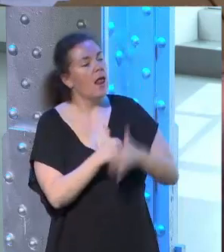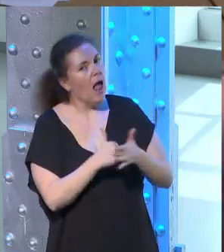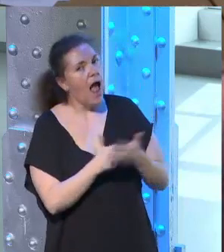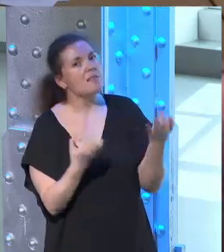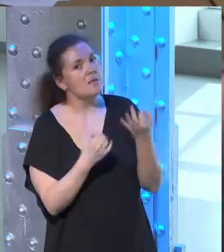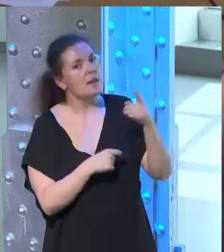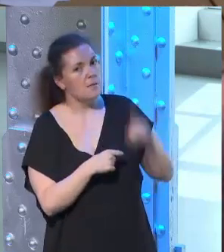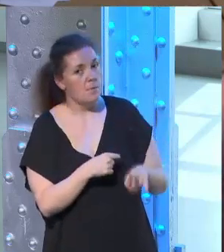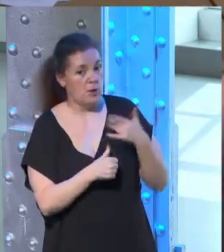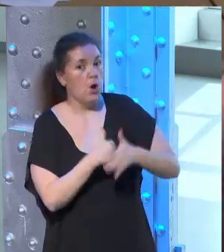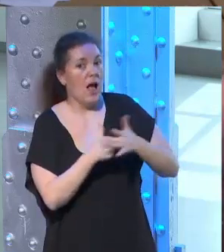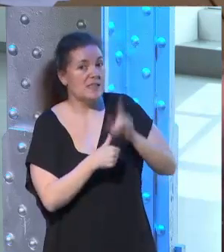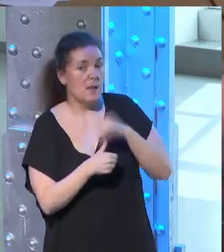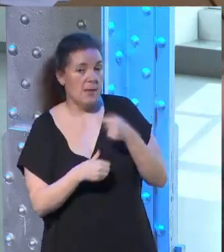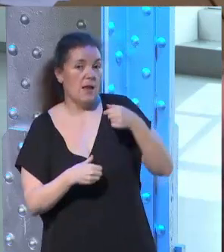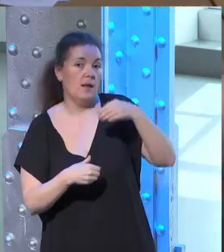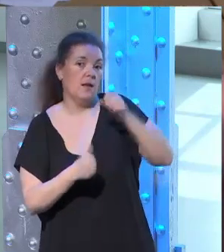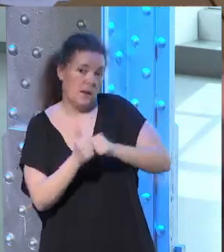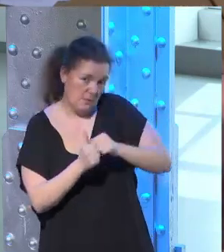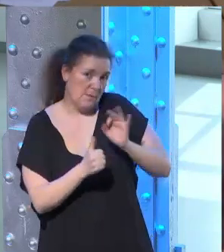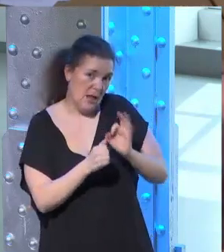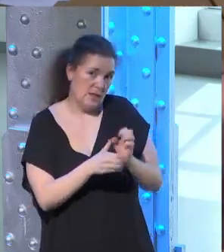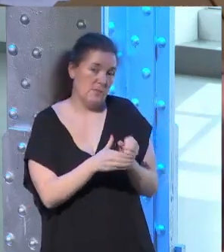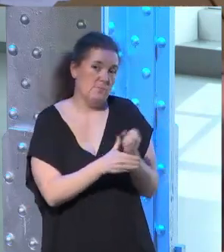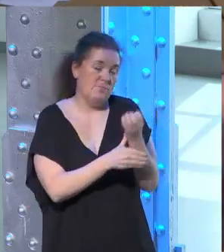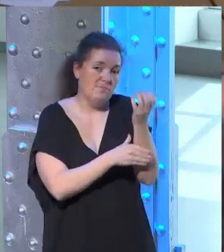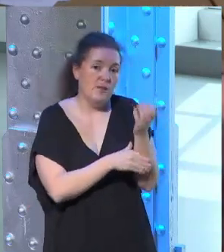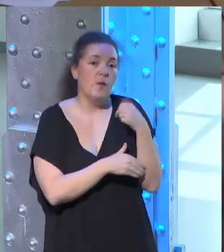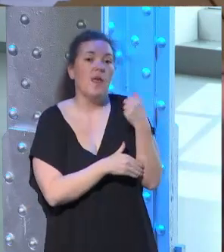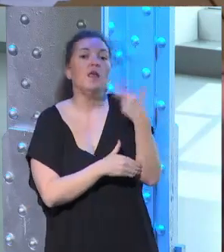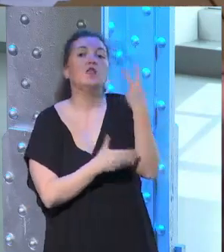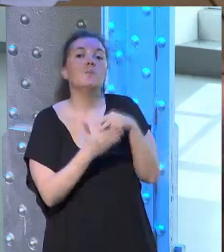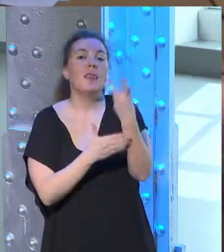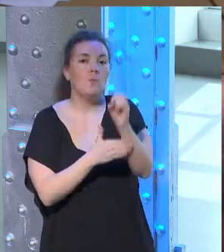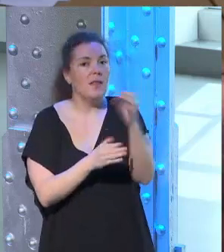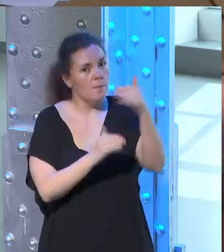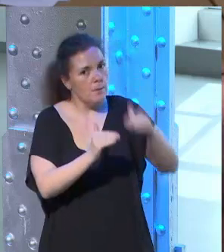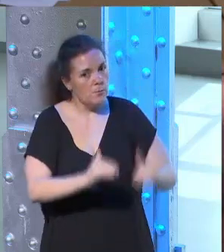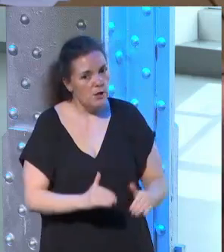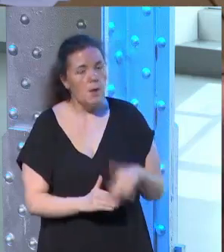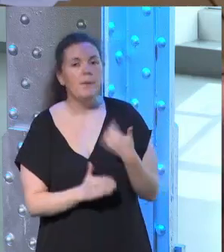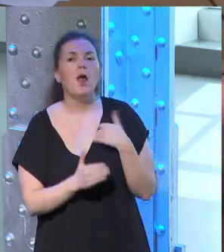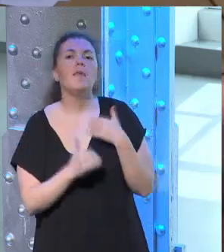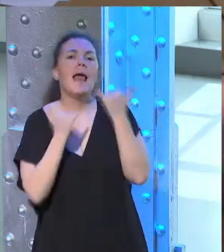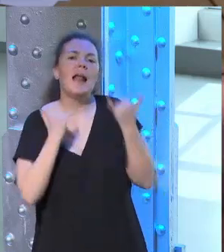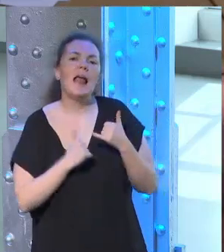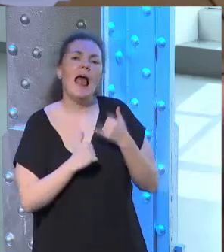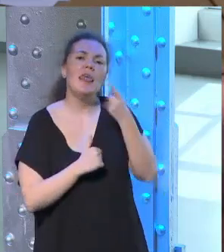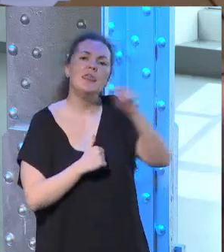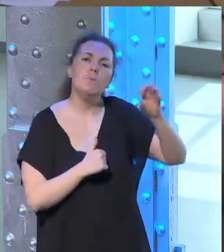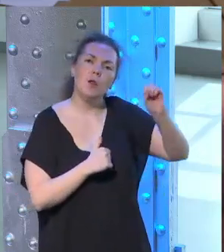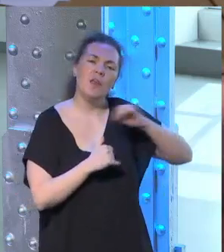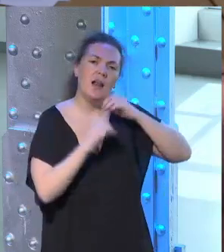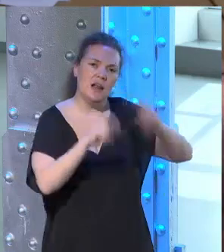ir, porque el gas también es combustible fósil. Y en 2050 tenemos que ir al cero, ¿no? Pero energías renovables, 100% renovable.